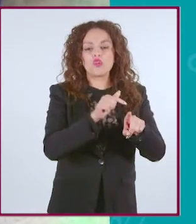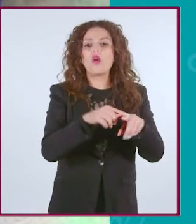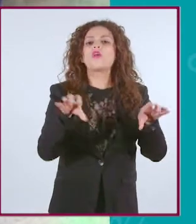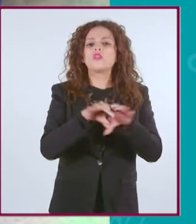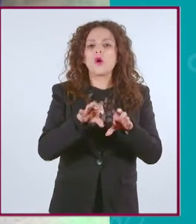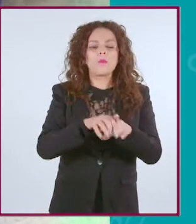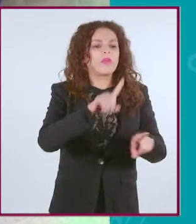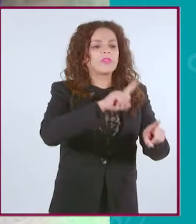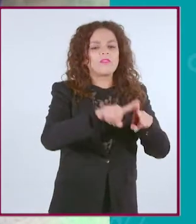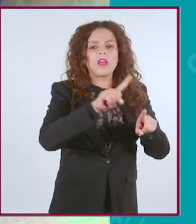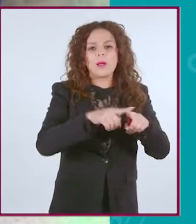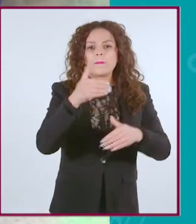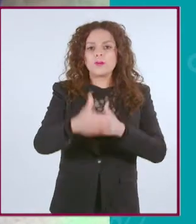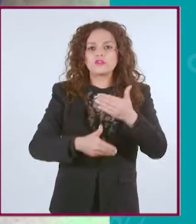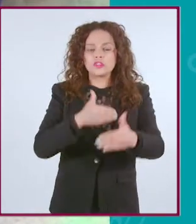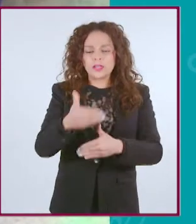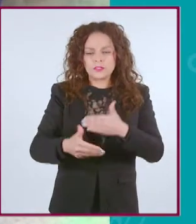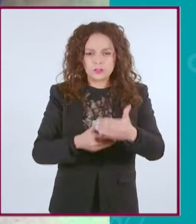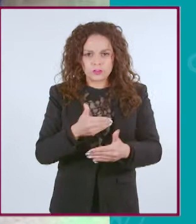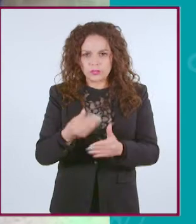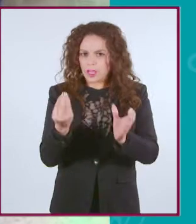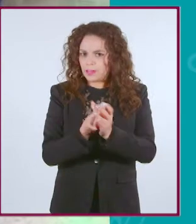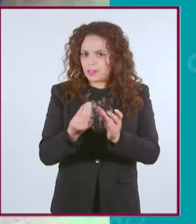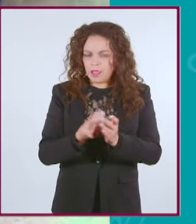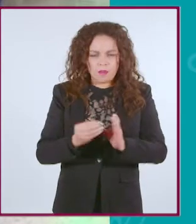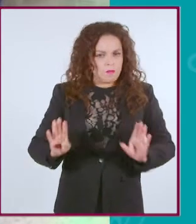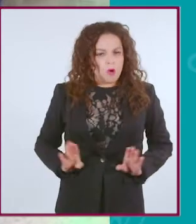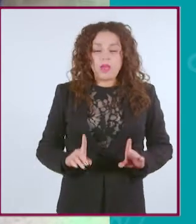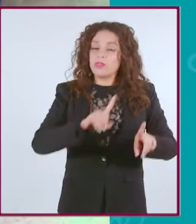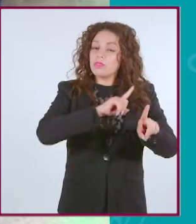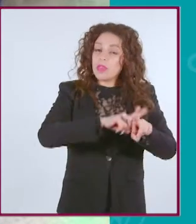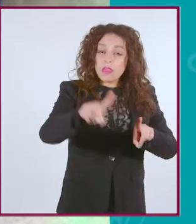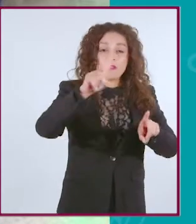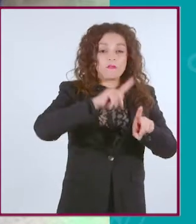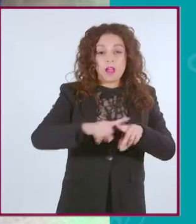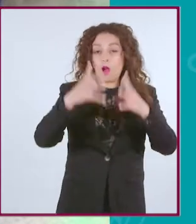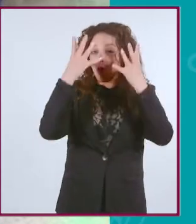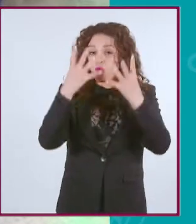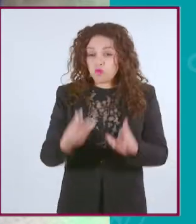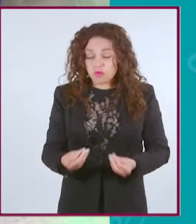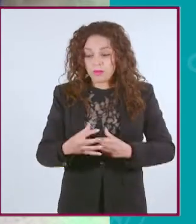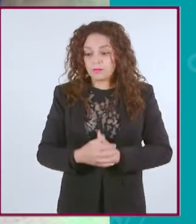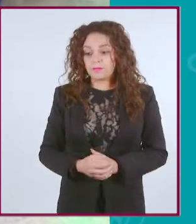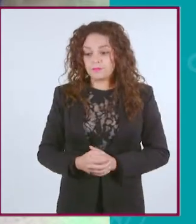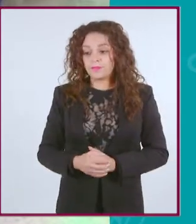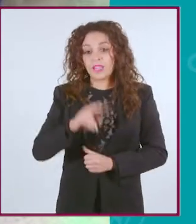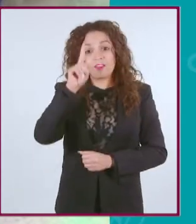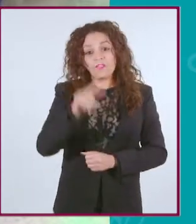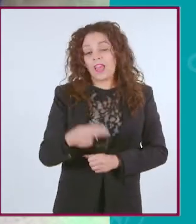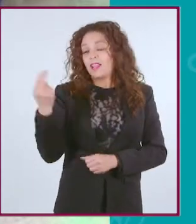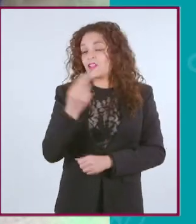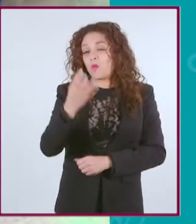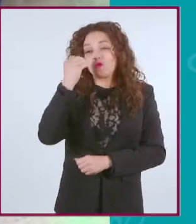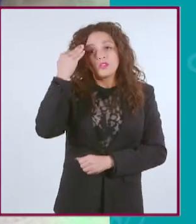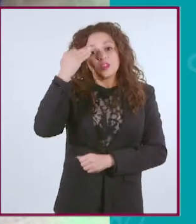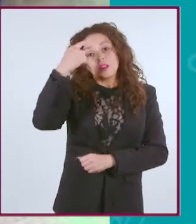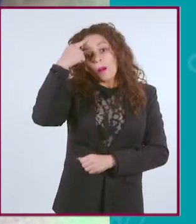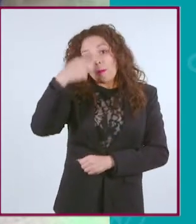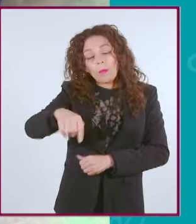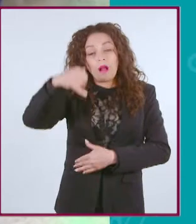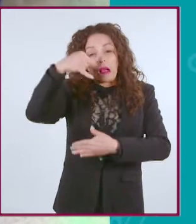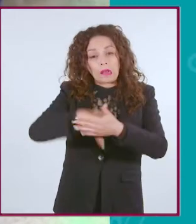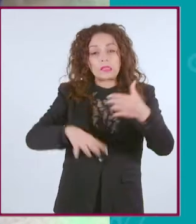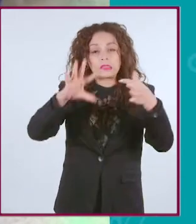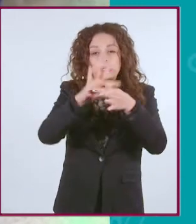diferentes tipos de procesos. Los procesos son muy diversos, necesitaremos mucho tiempo para explicar esto. Simple y sencillamente